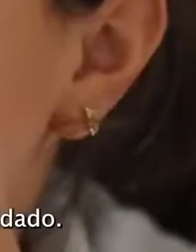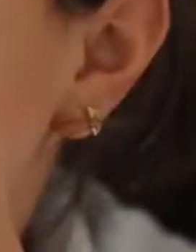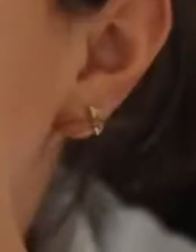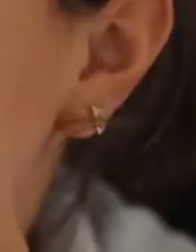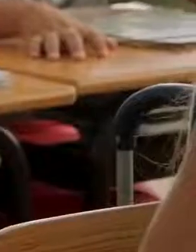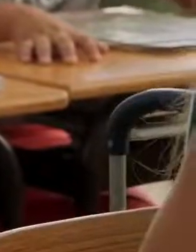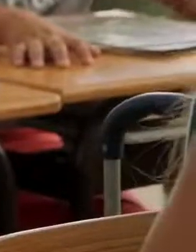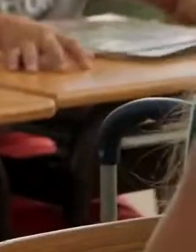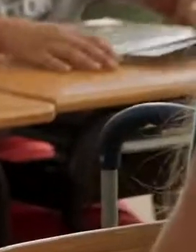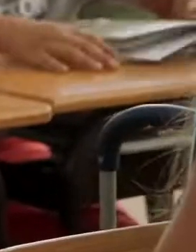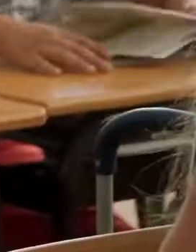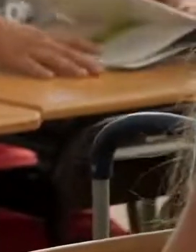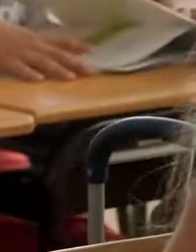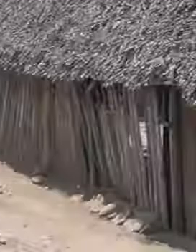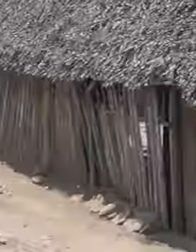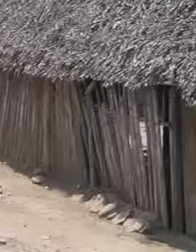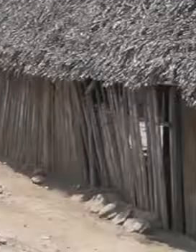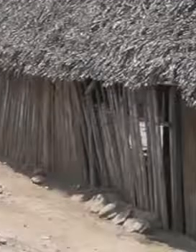del cuidado.